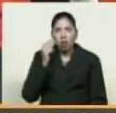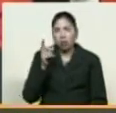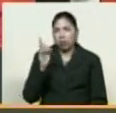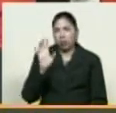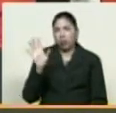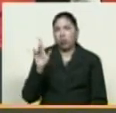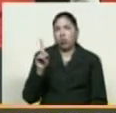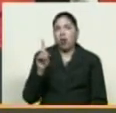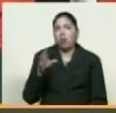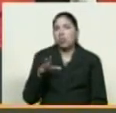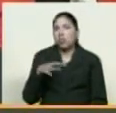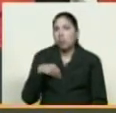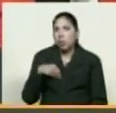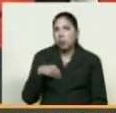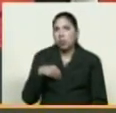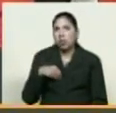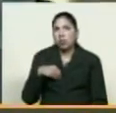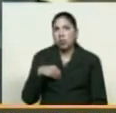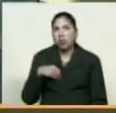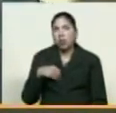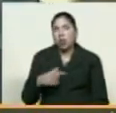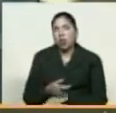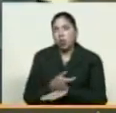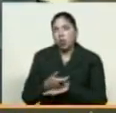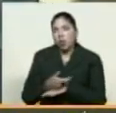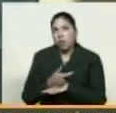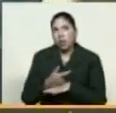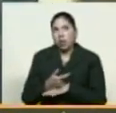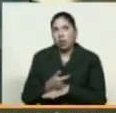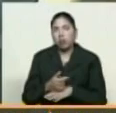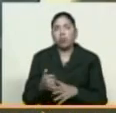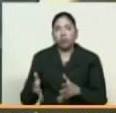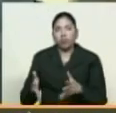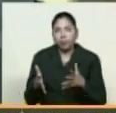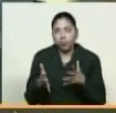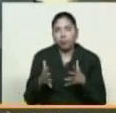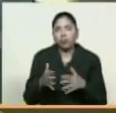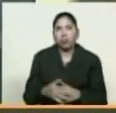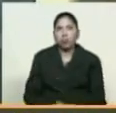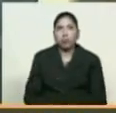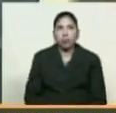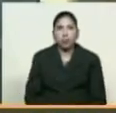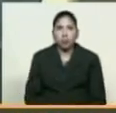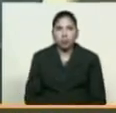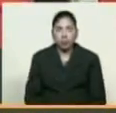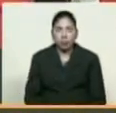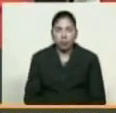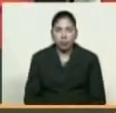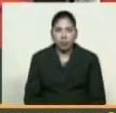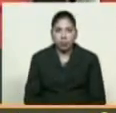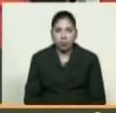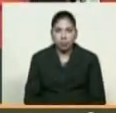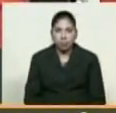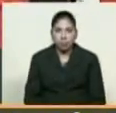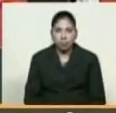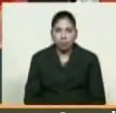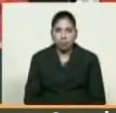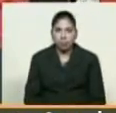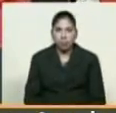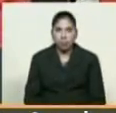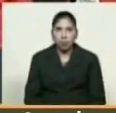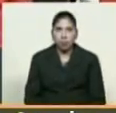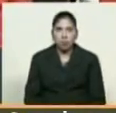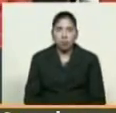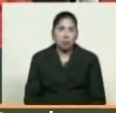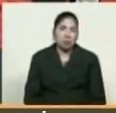reconocer al gobierno que resultara electo en estas elecciones. No